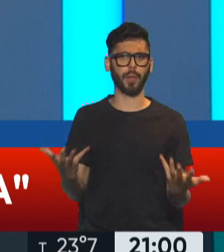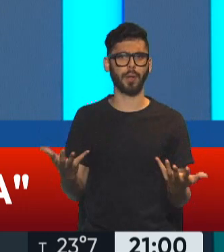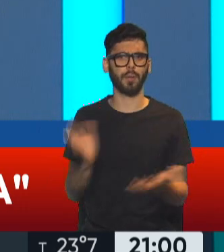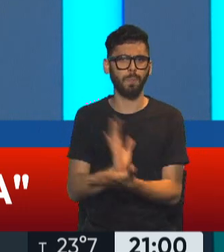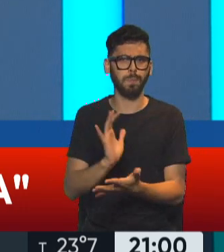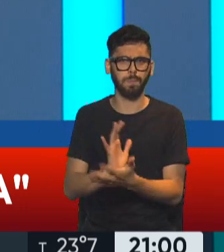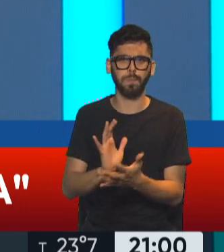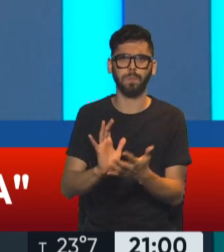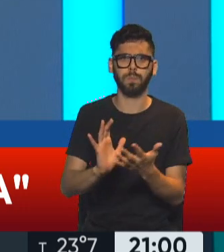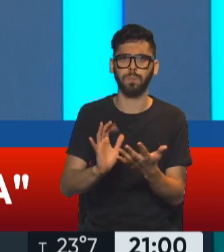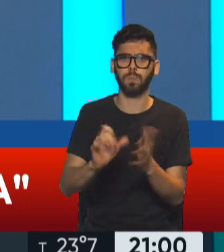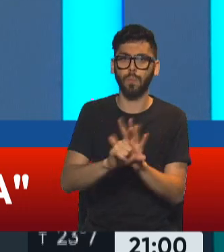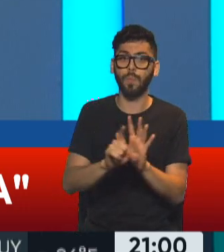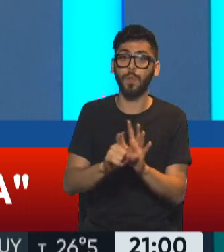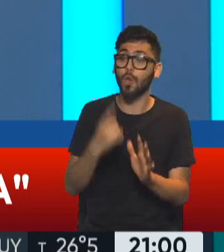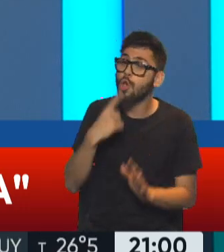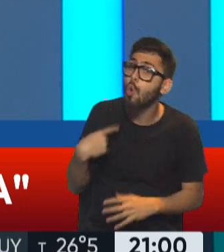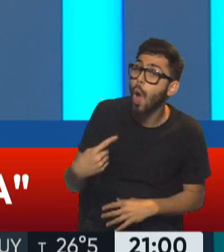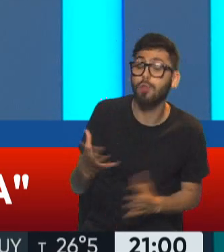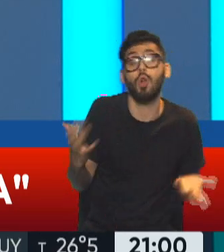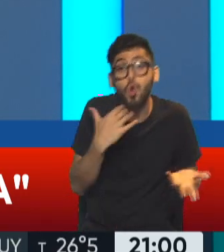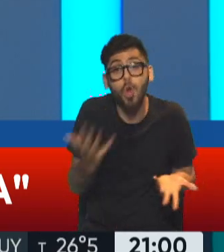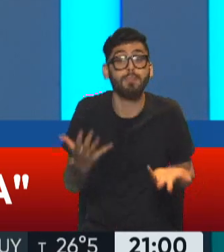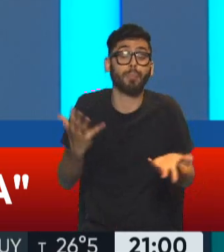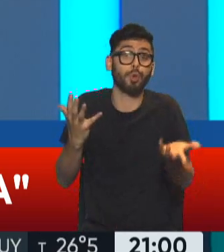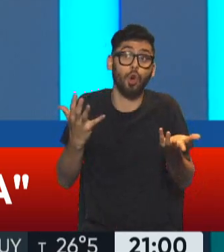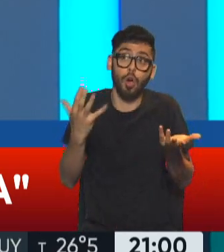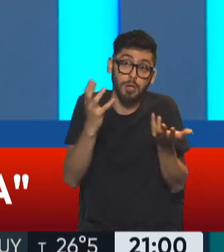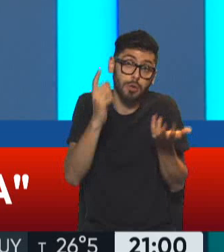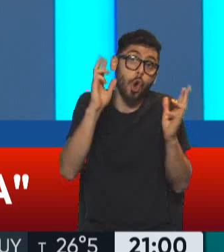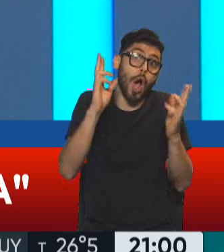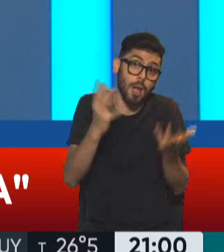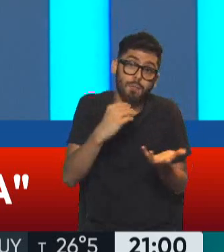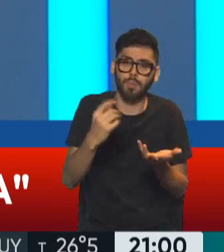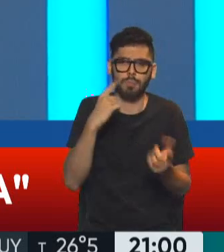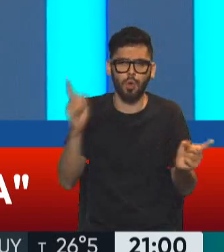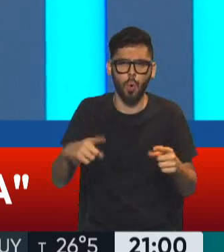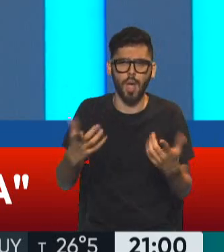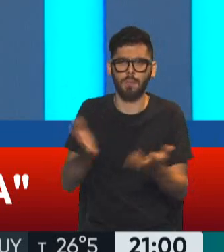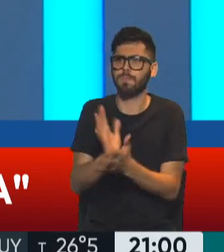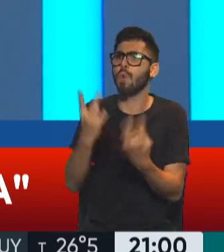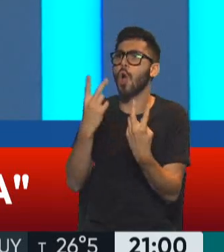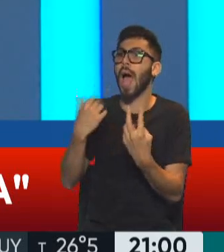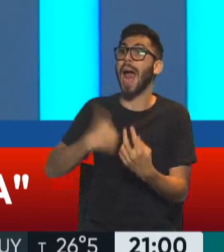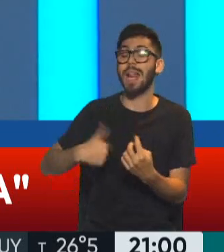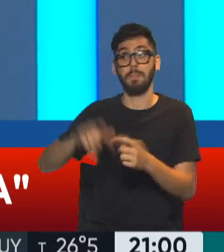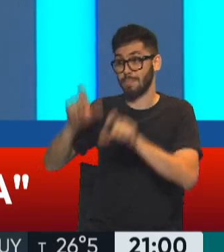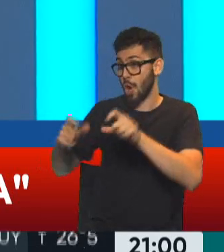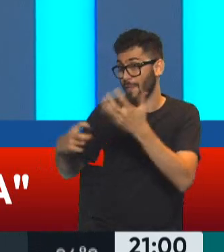una legislación que pueda hacer... Bueno, no lo sé, pero aspiro a que lo suceda, porque no hay forma de quienes llevan el proceso de investigación en la